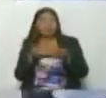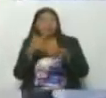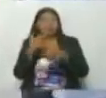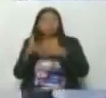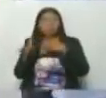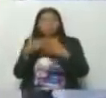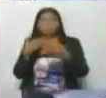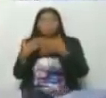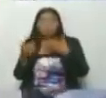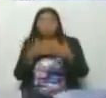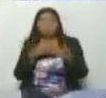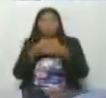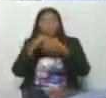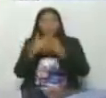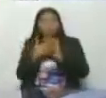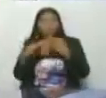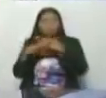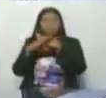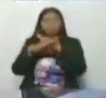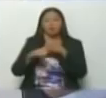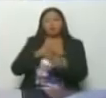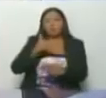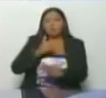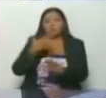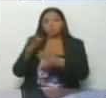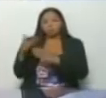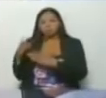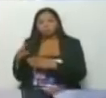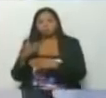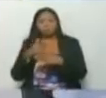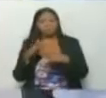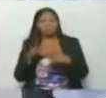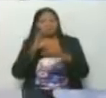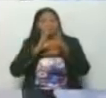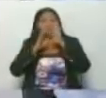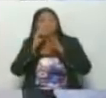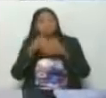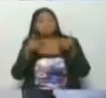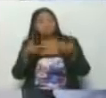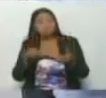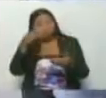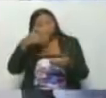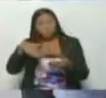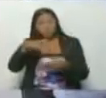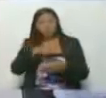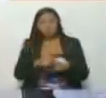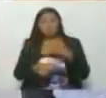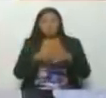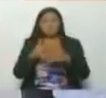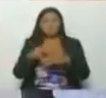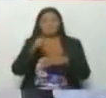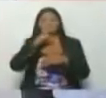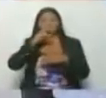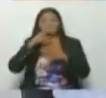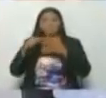que existen de bloqueo y cualquier otra todo lo contrario mientras mayores son las dificultades